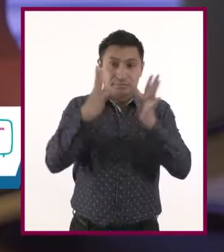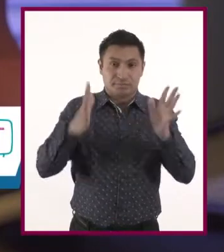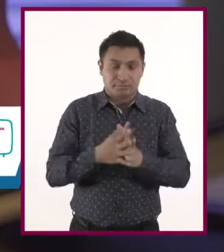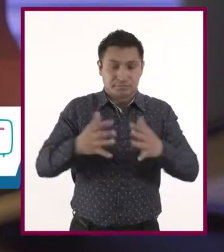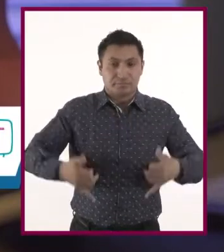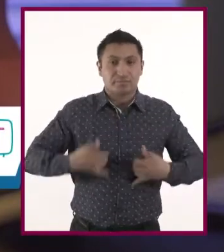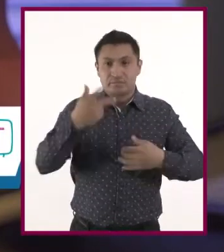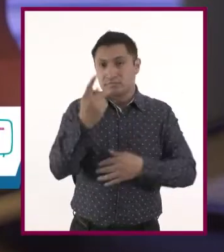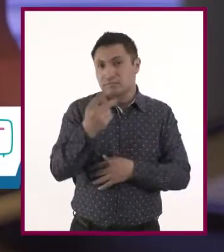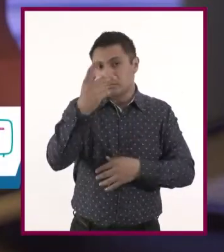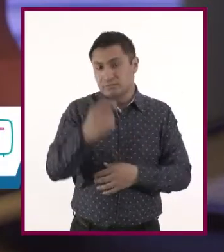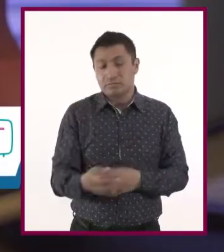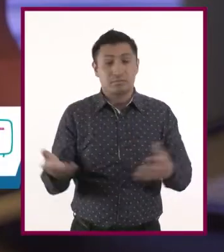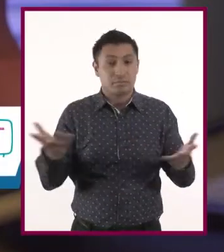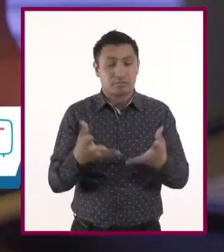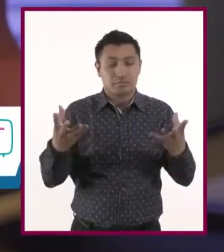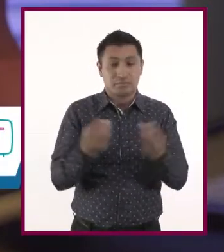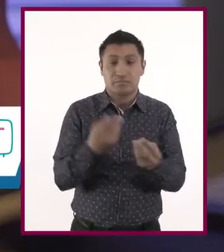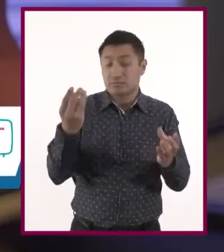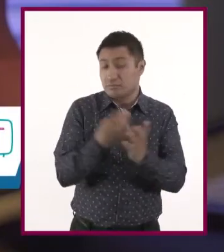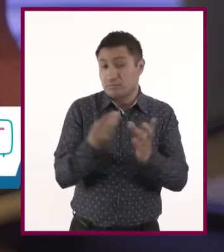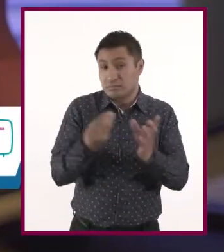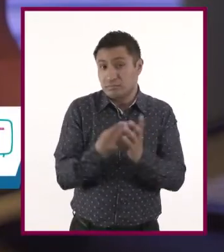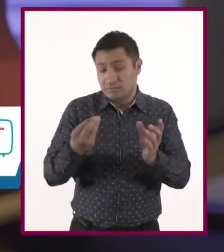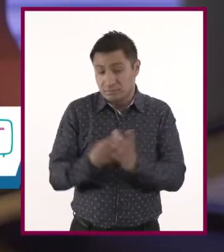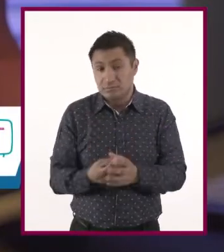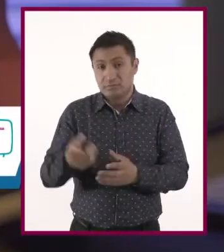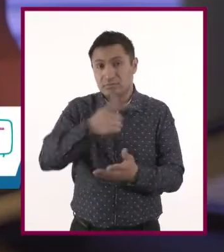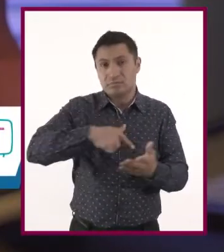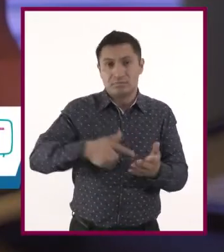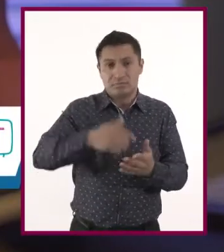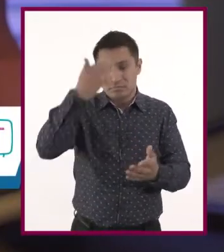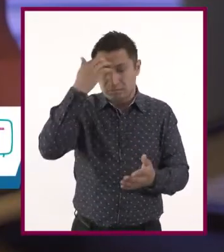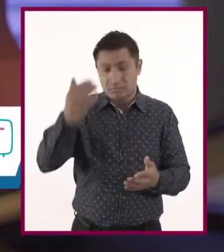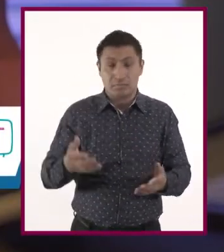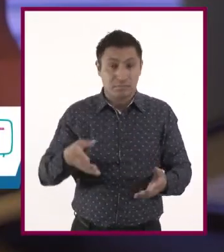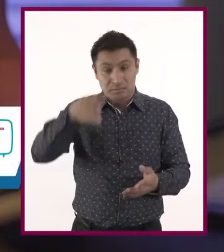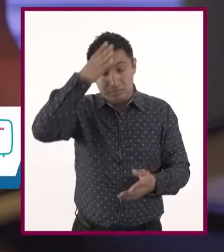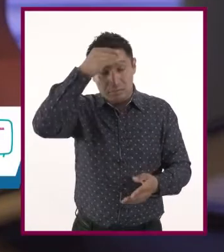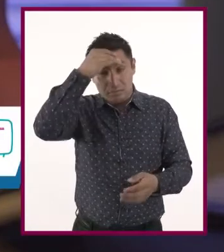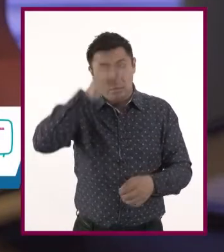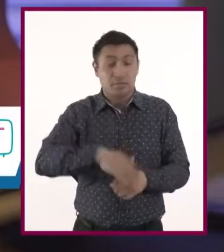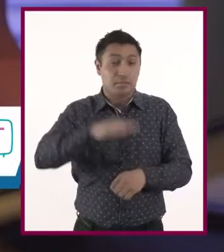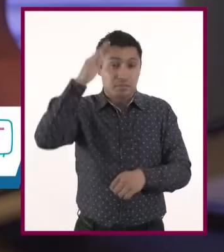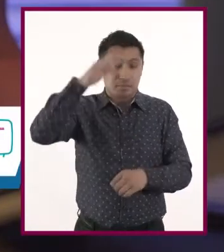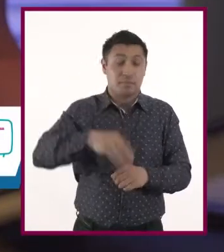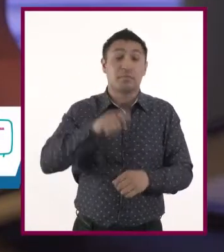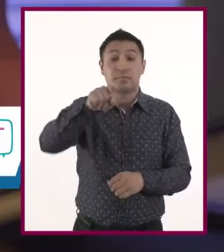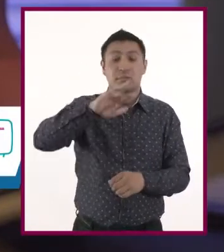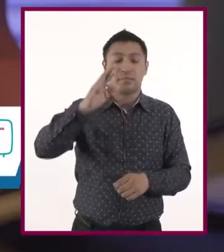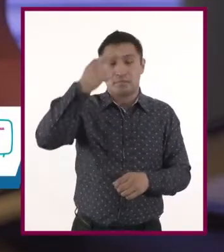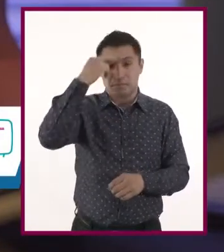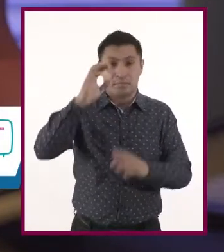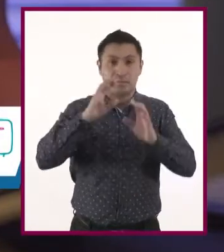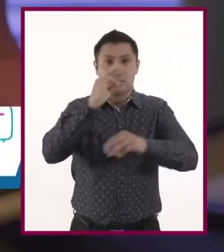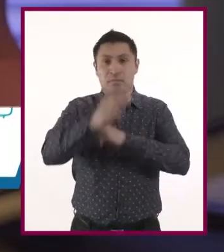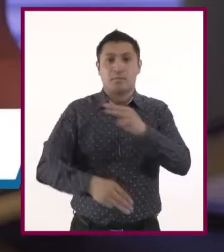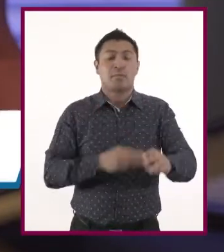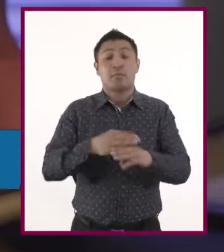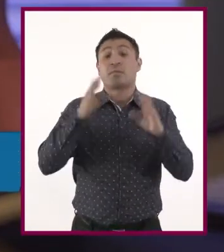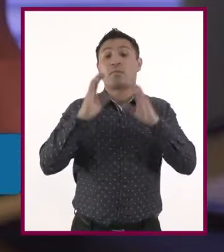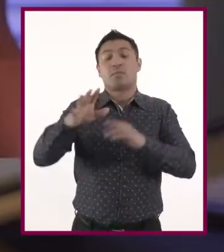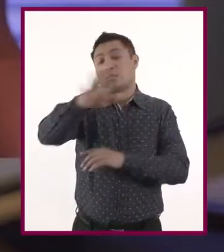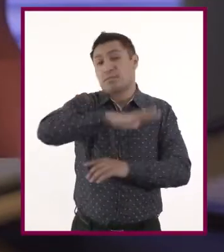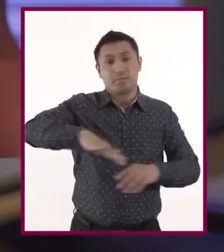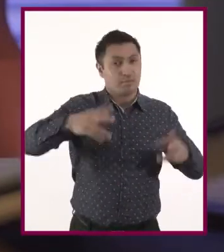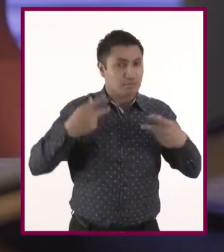con Jóvenes en TV. Hagan este programa con nosotros, un espacio de reflexión y construcción de conocimiento. No olviden que cuidar del planeta es cuidar de